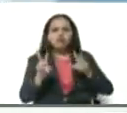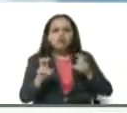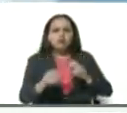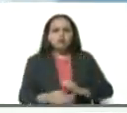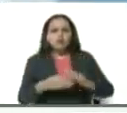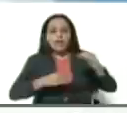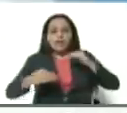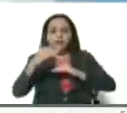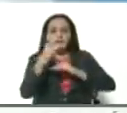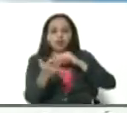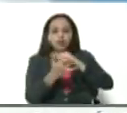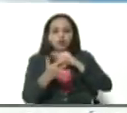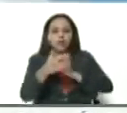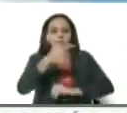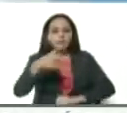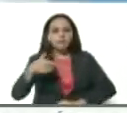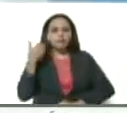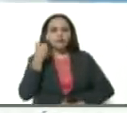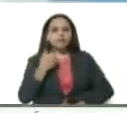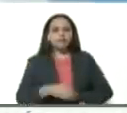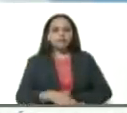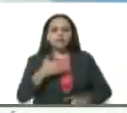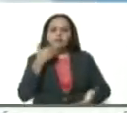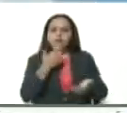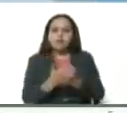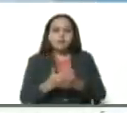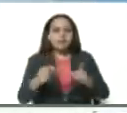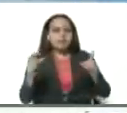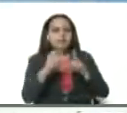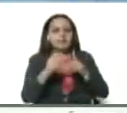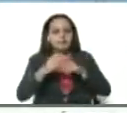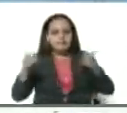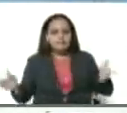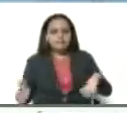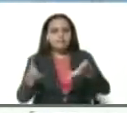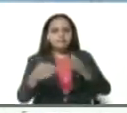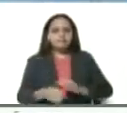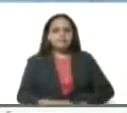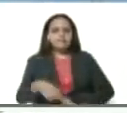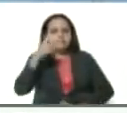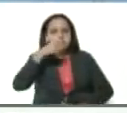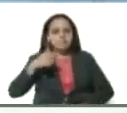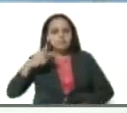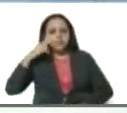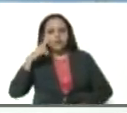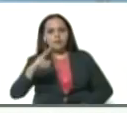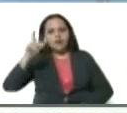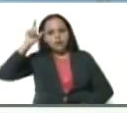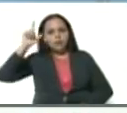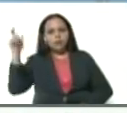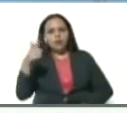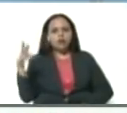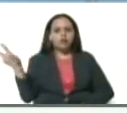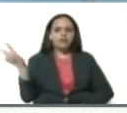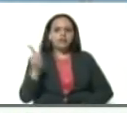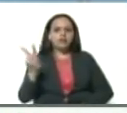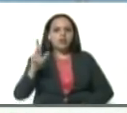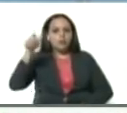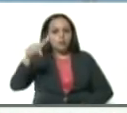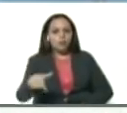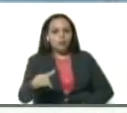los pacientes. Gracias, Rosa. Bueno, esas palabras motivadoras, presidente, y todo el pueblo que nos ve de Guárico y de Venezuela,